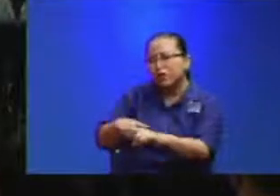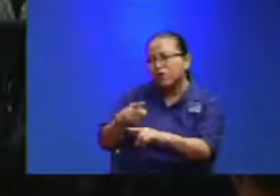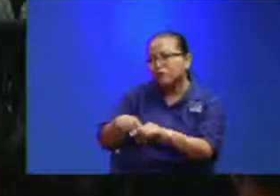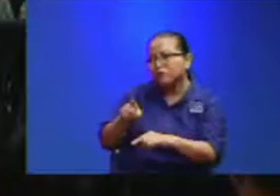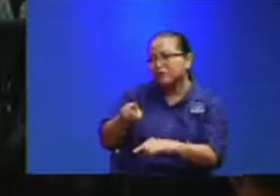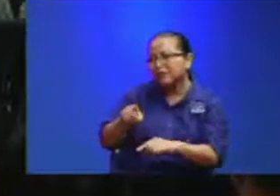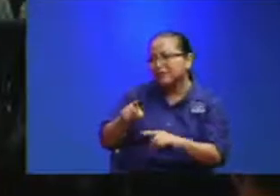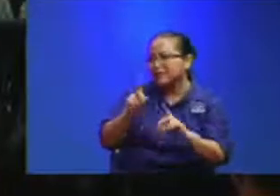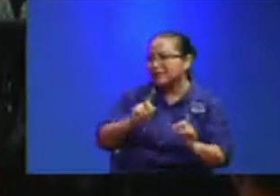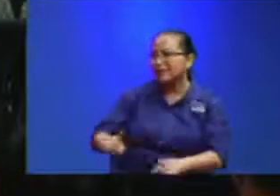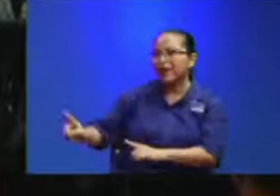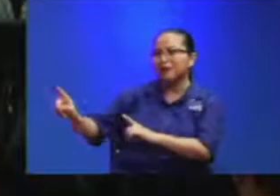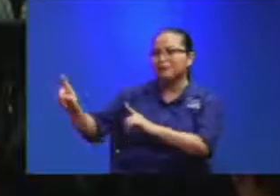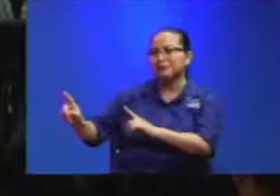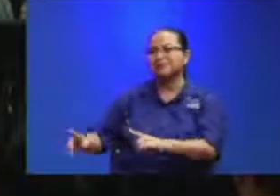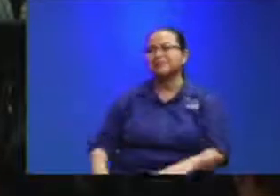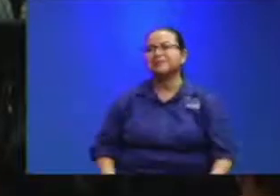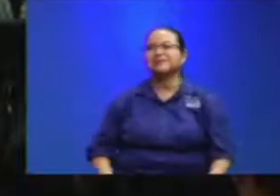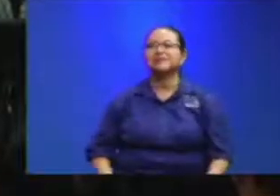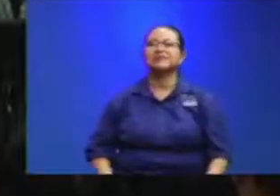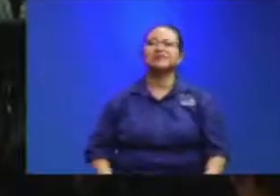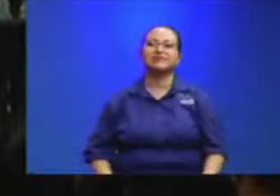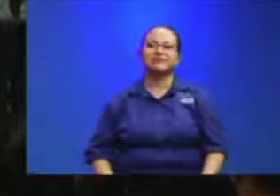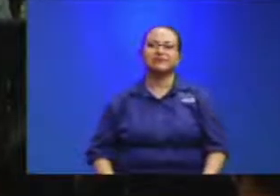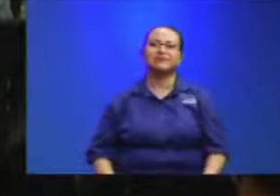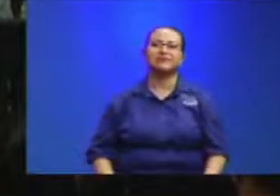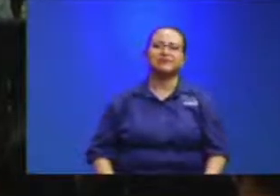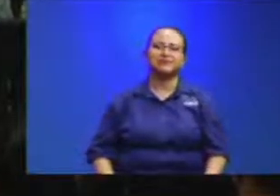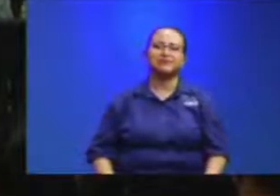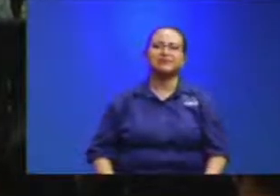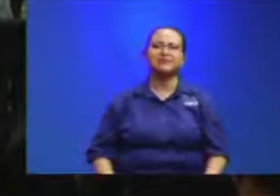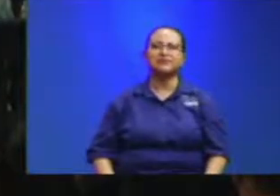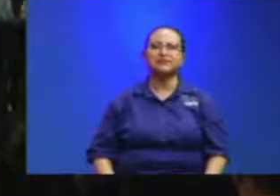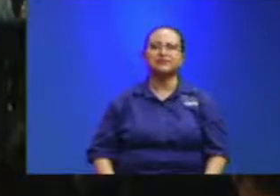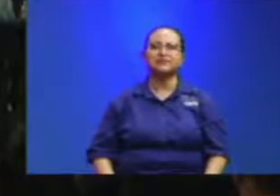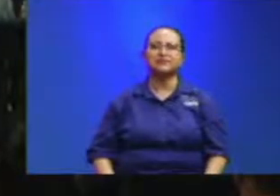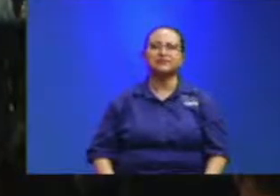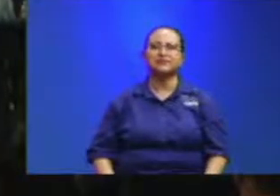lo todo tenía que estar de goma ya en el cielo de sherman